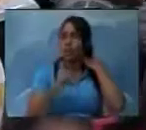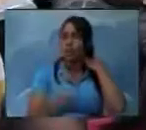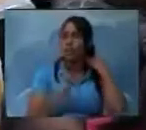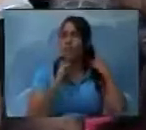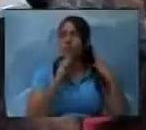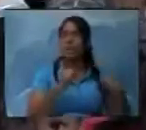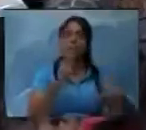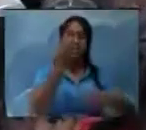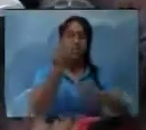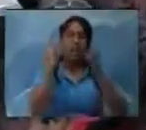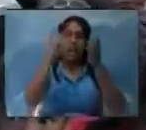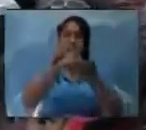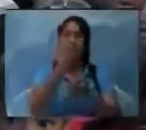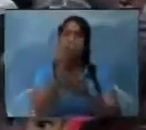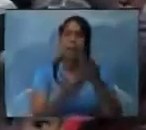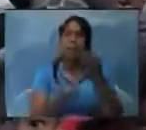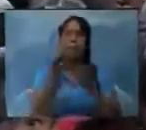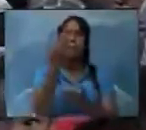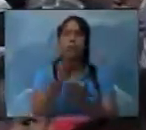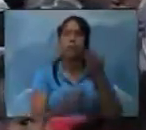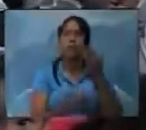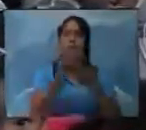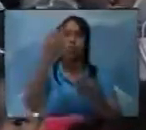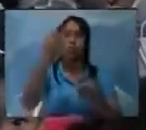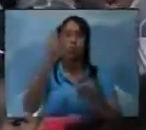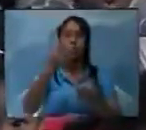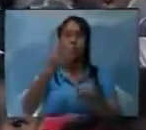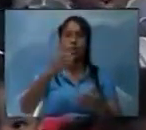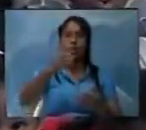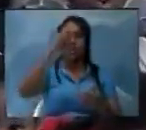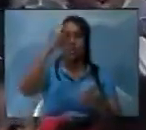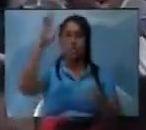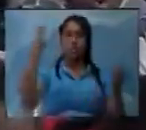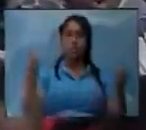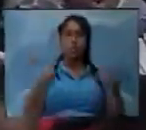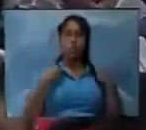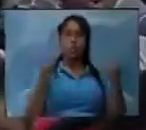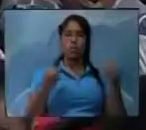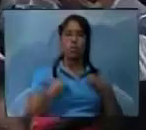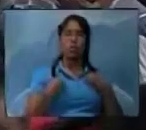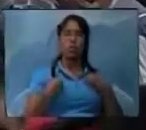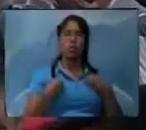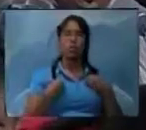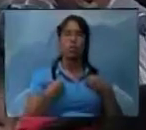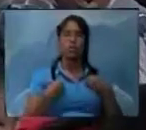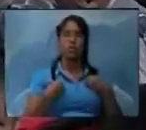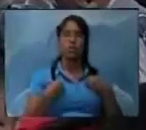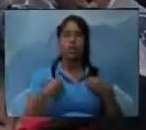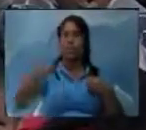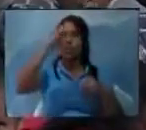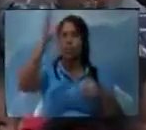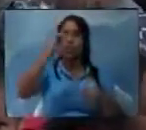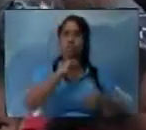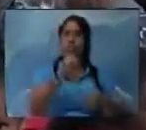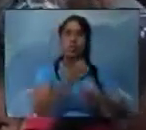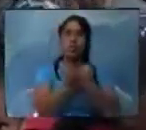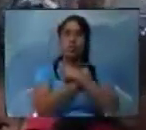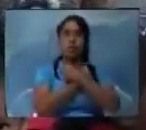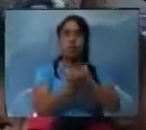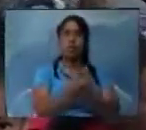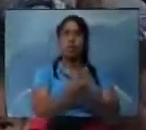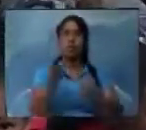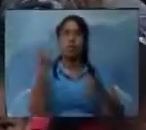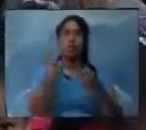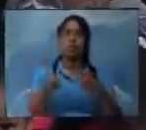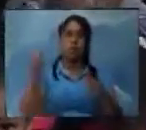las manos. Caer en las manos. Del Dios vivo. Del Dios vivo. Dios es amor. Dios es pero